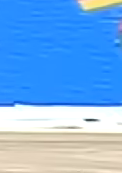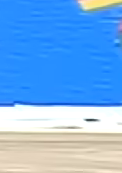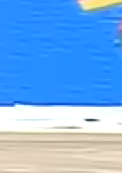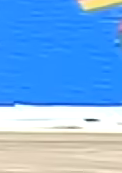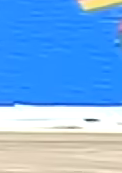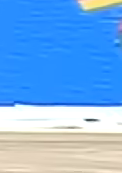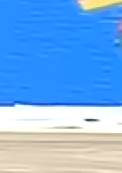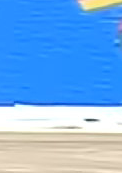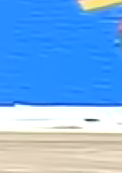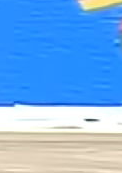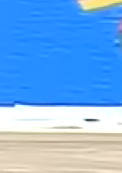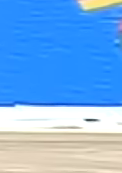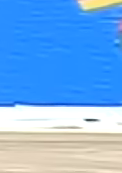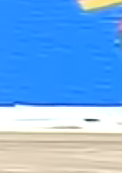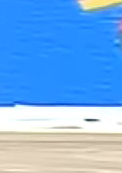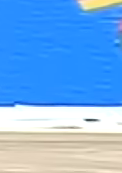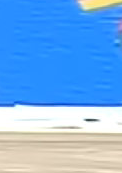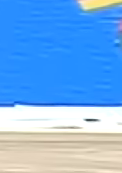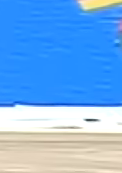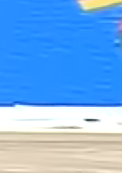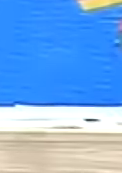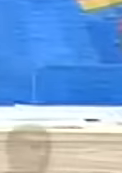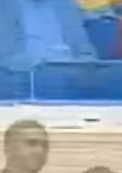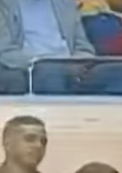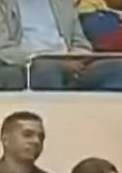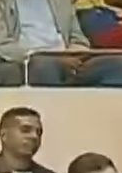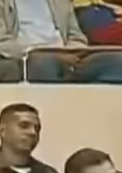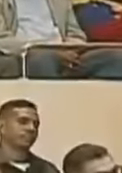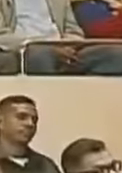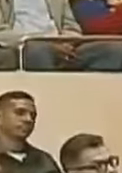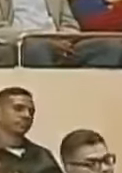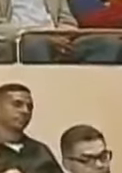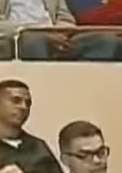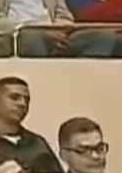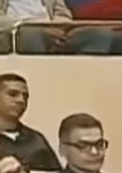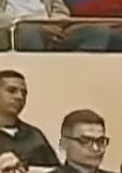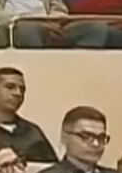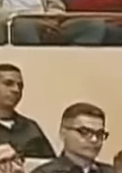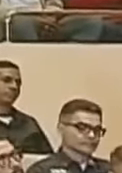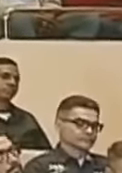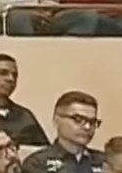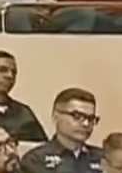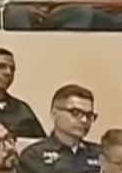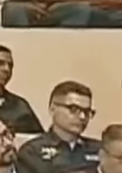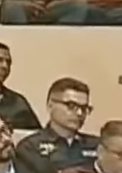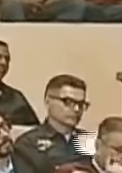Una agresión de carácter jurídica, política,